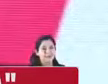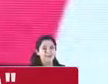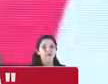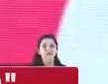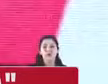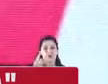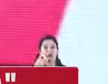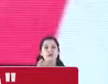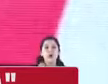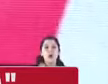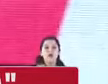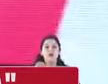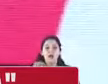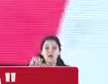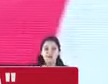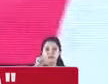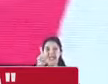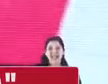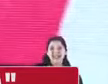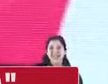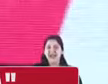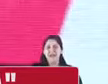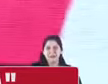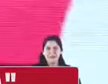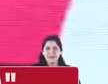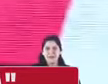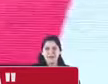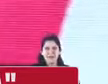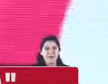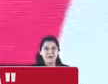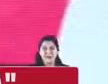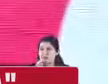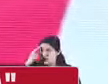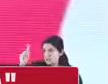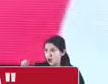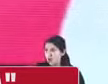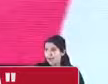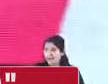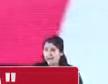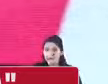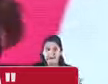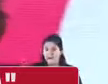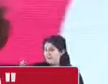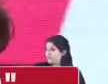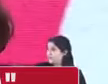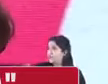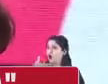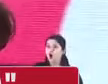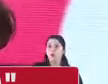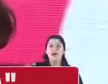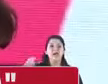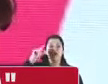nos damos cuenta de lo que está pasando en la república argentina y si no me creen no sé vino el gobernador de